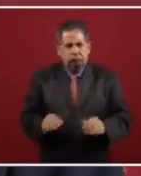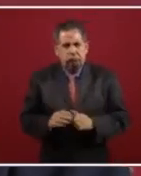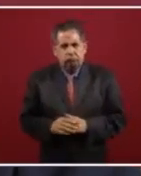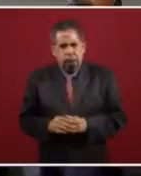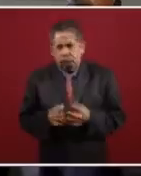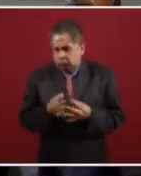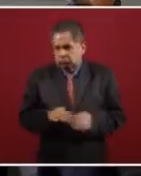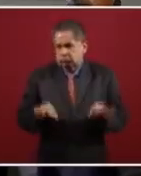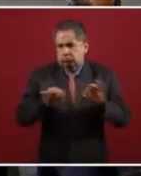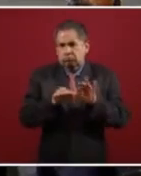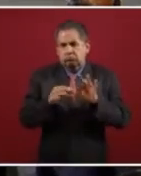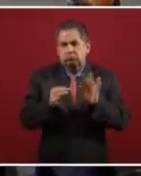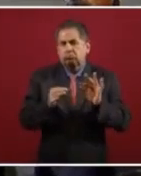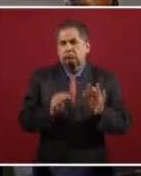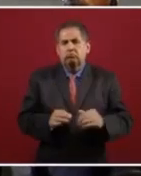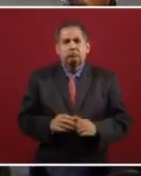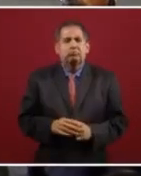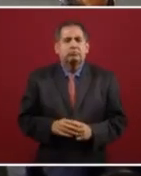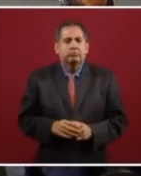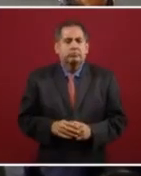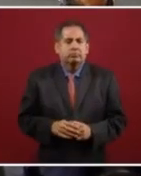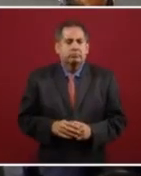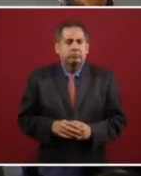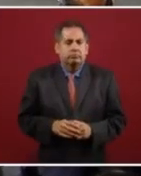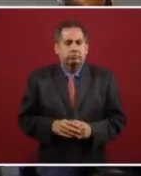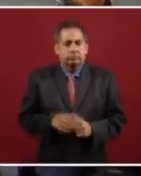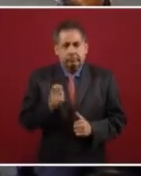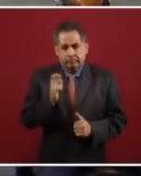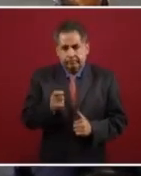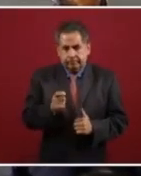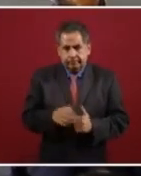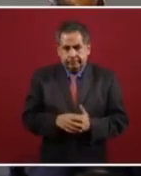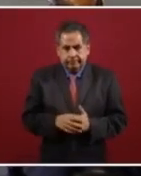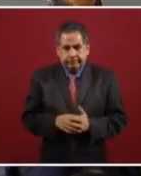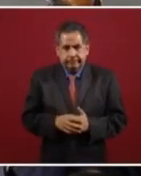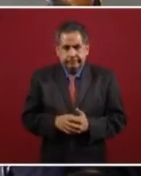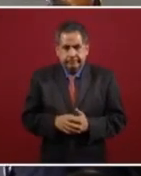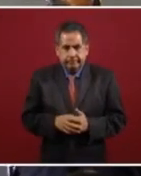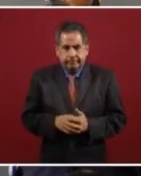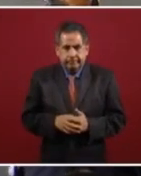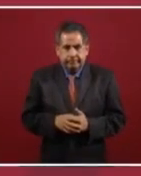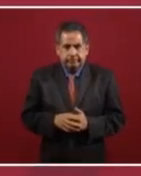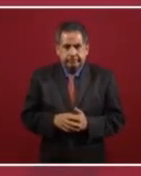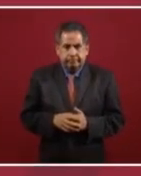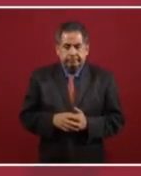Esto es importante. Finalmente, el presidente adelantó que sostendrá una reunión con su